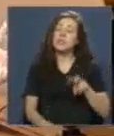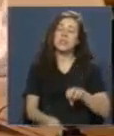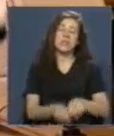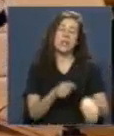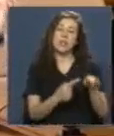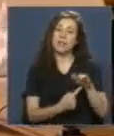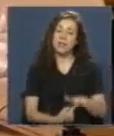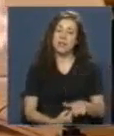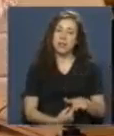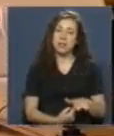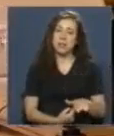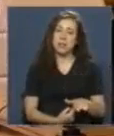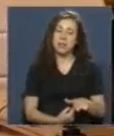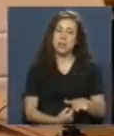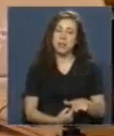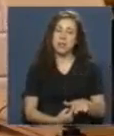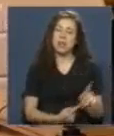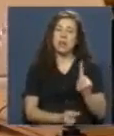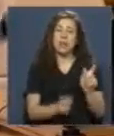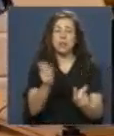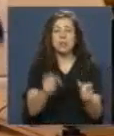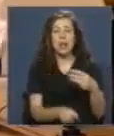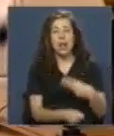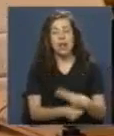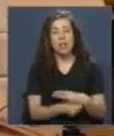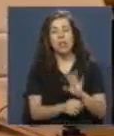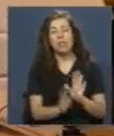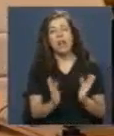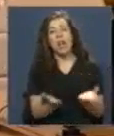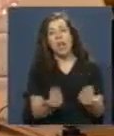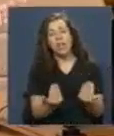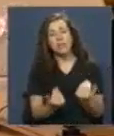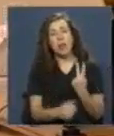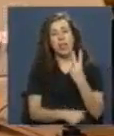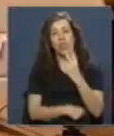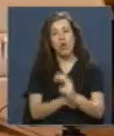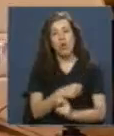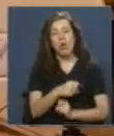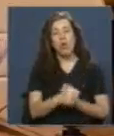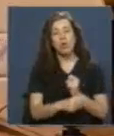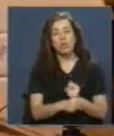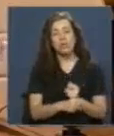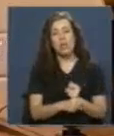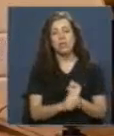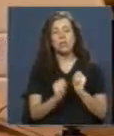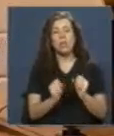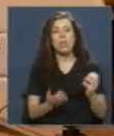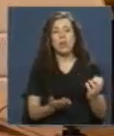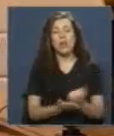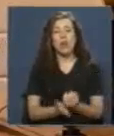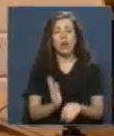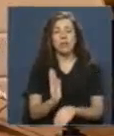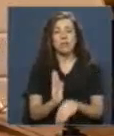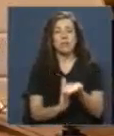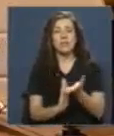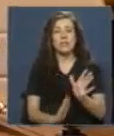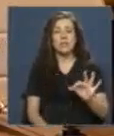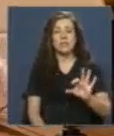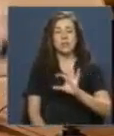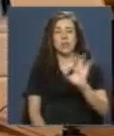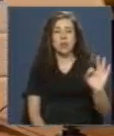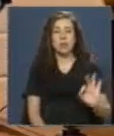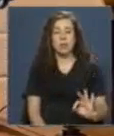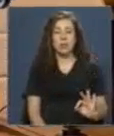discriminación. Que no tengan nuestros adultos mayores que esperar 2 años para lograr este reajuste al